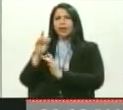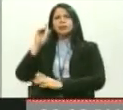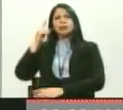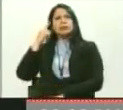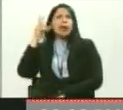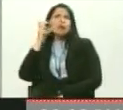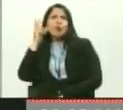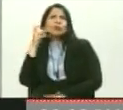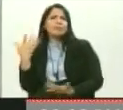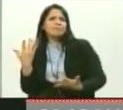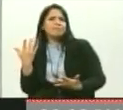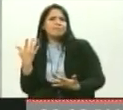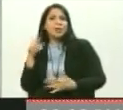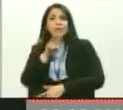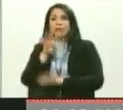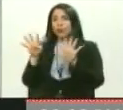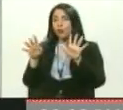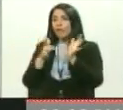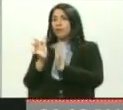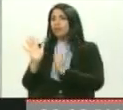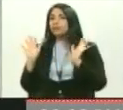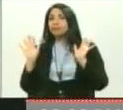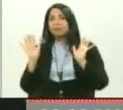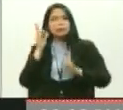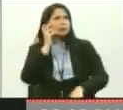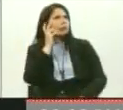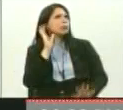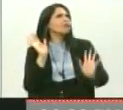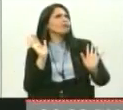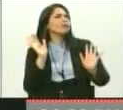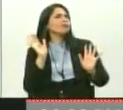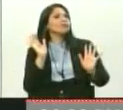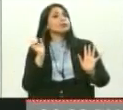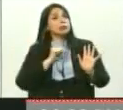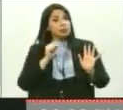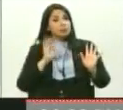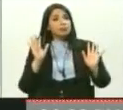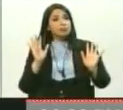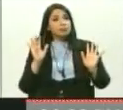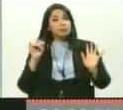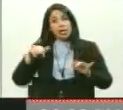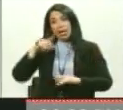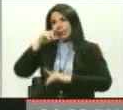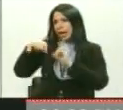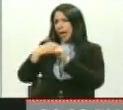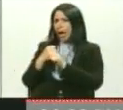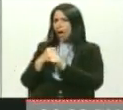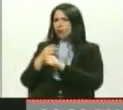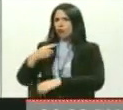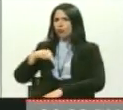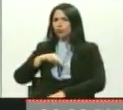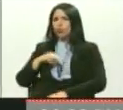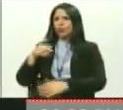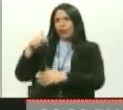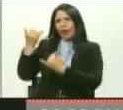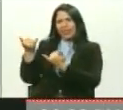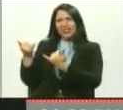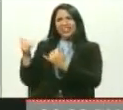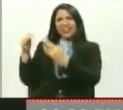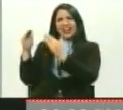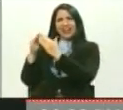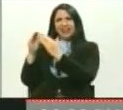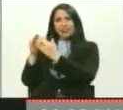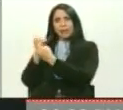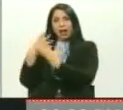¿Te suena? Me suena. 29 de abril. Me suena, presidente. Sí, señor. Un año a esta hora en la Casa Blanca brindaron.